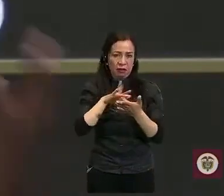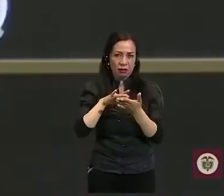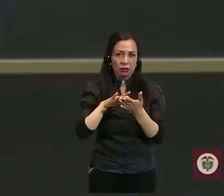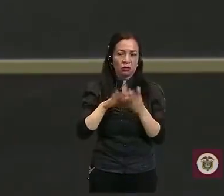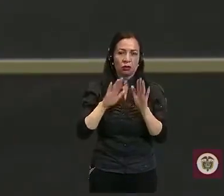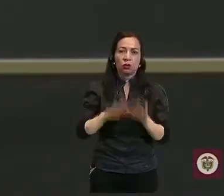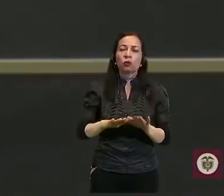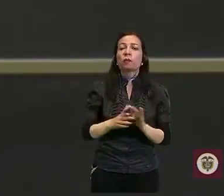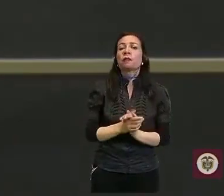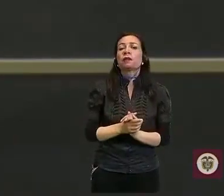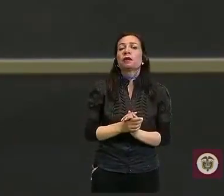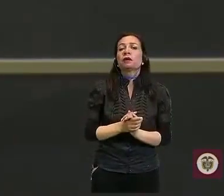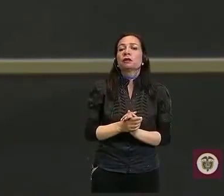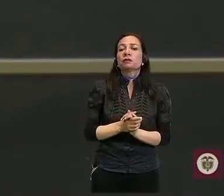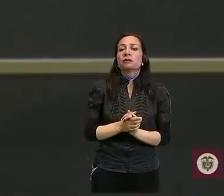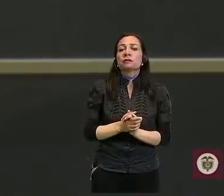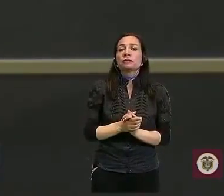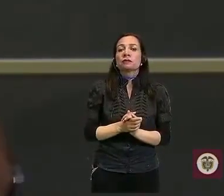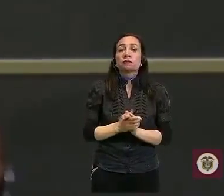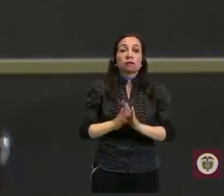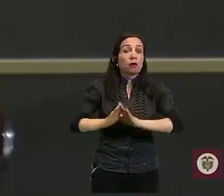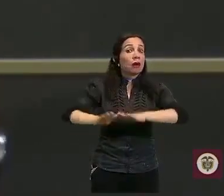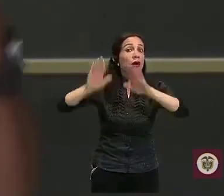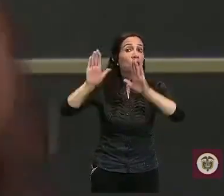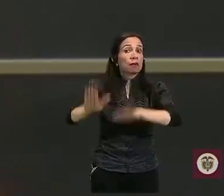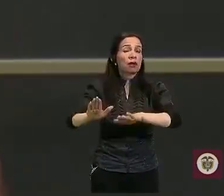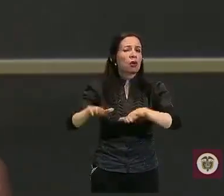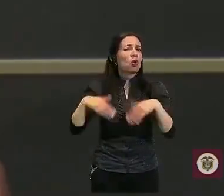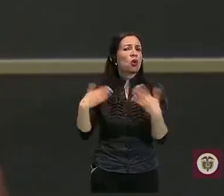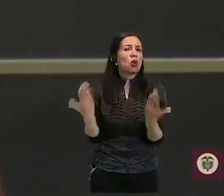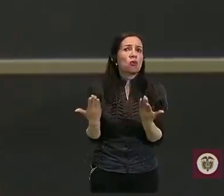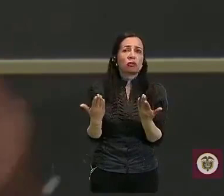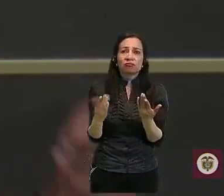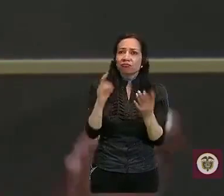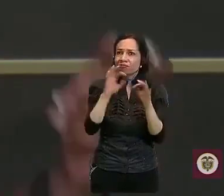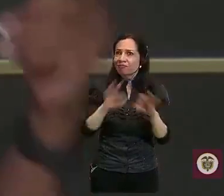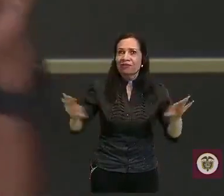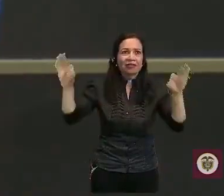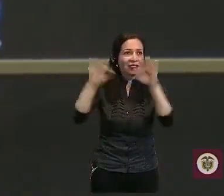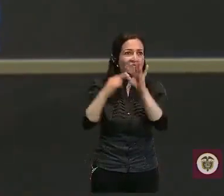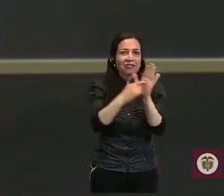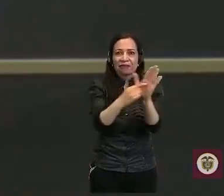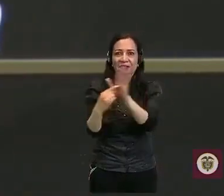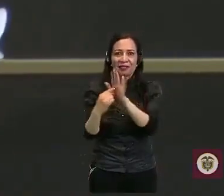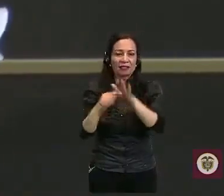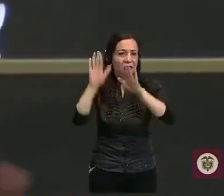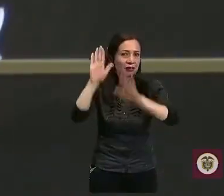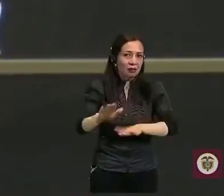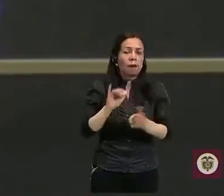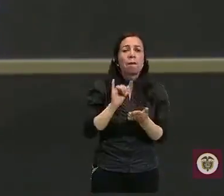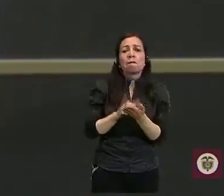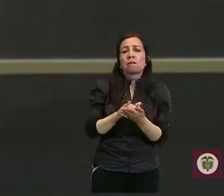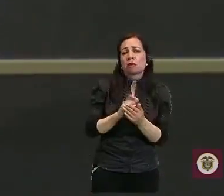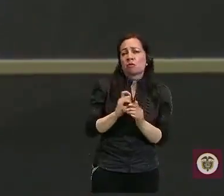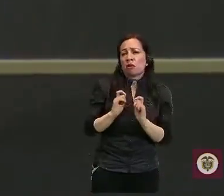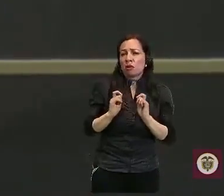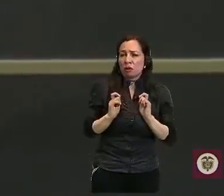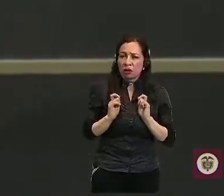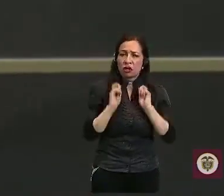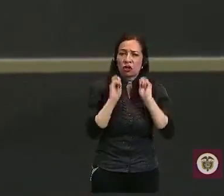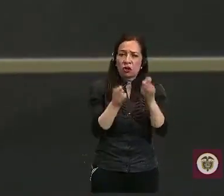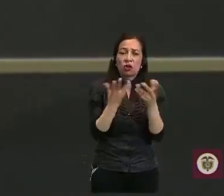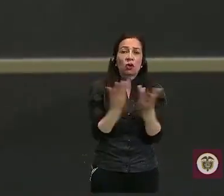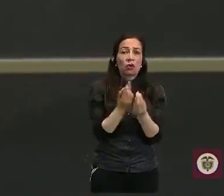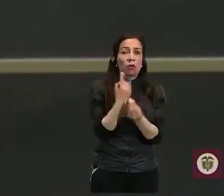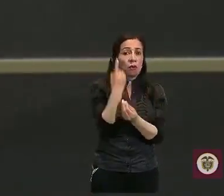la representación debería ser lo más fundamental. Y ahí hablemos del rol que los partidos políticos cumplen también